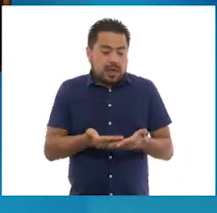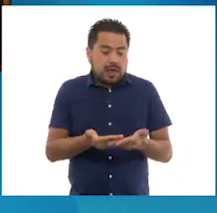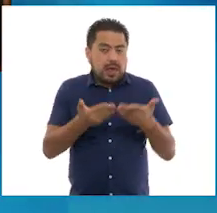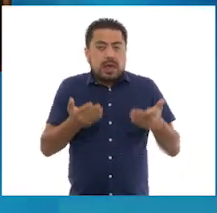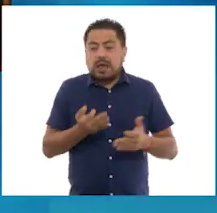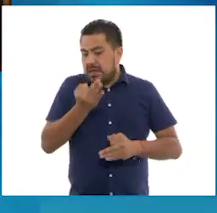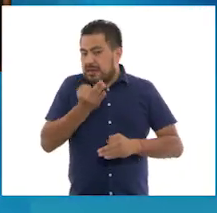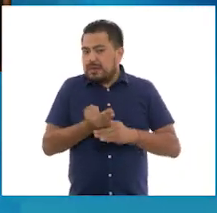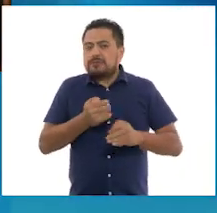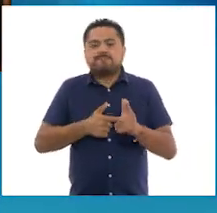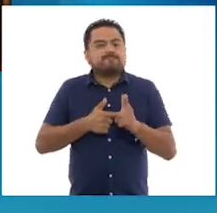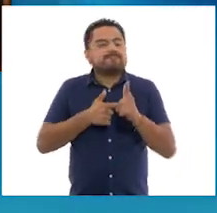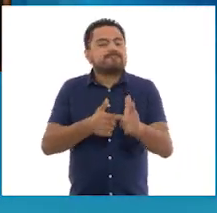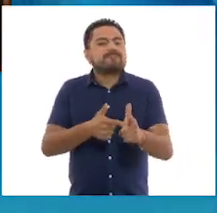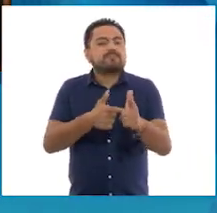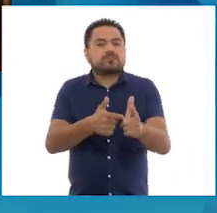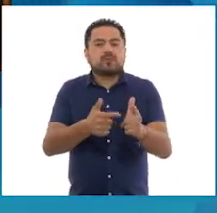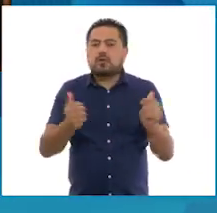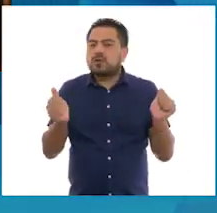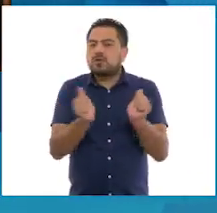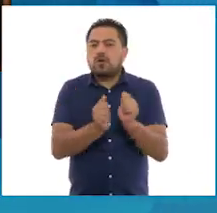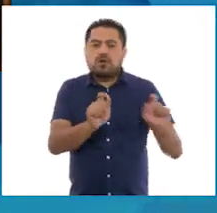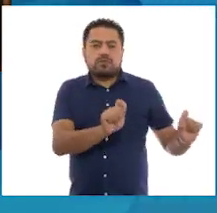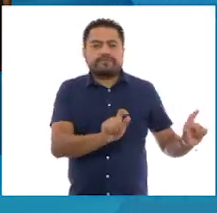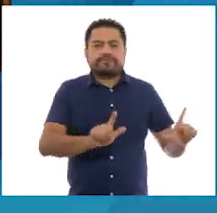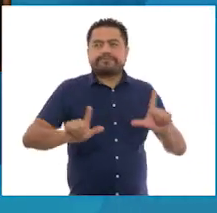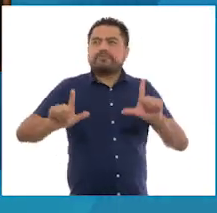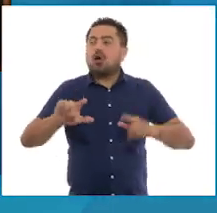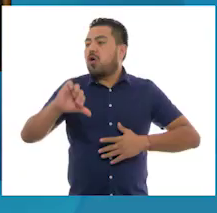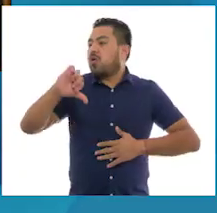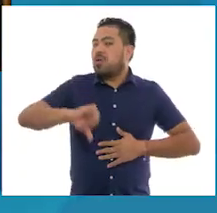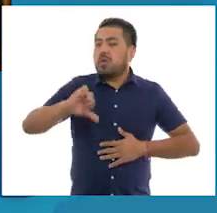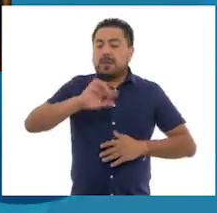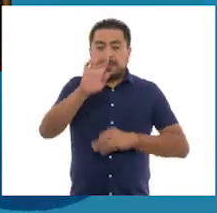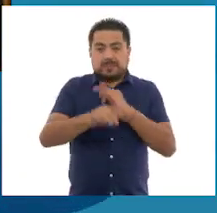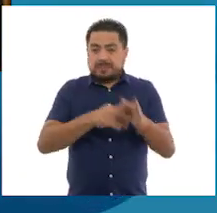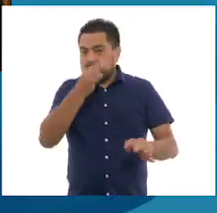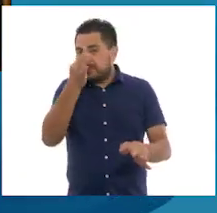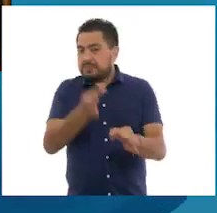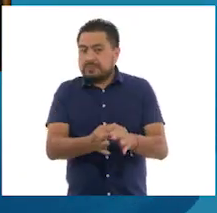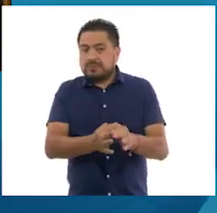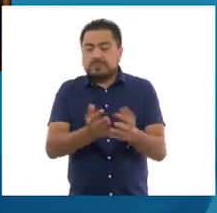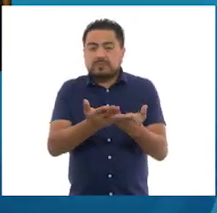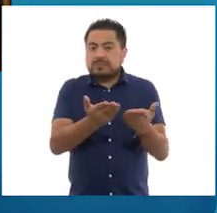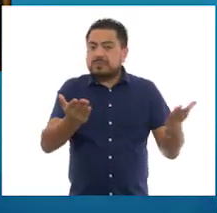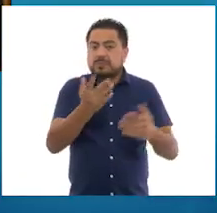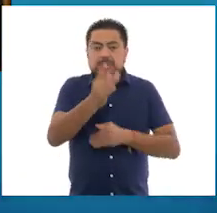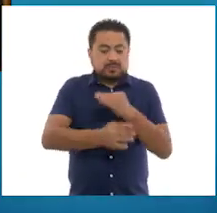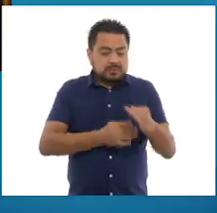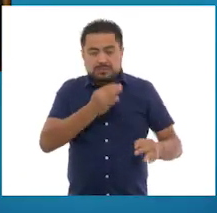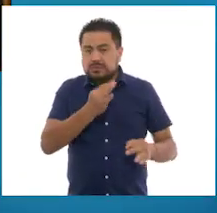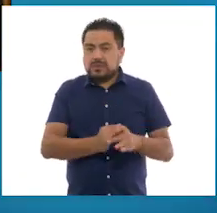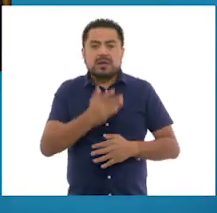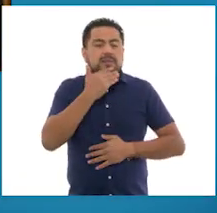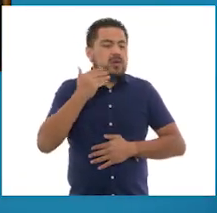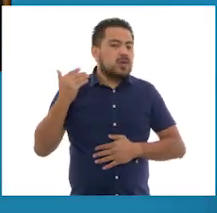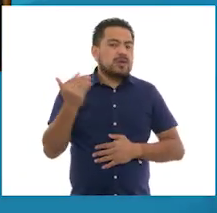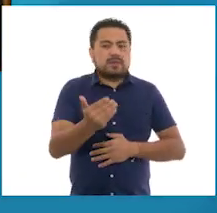es momento de seguir con el programa de hoy. ¿Listas? ¿Listos?